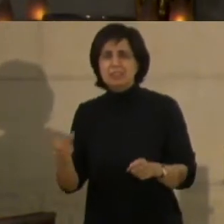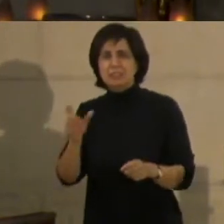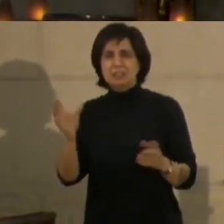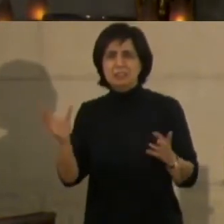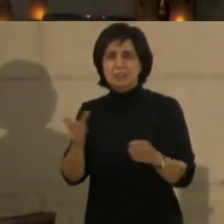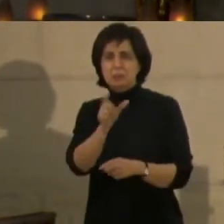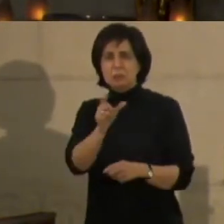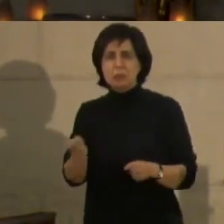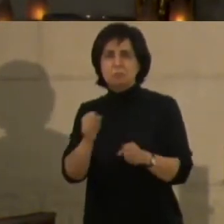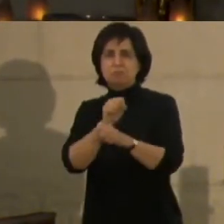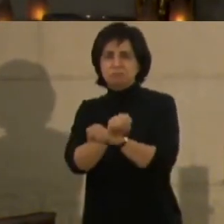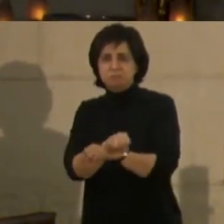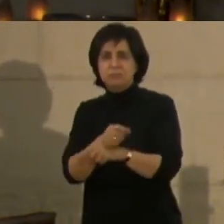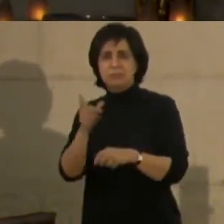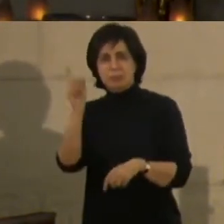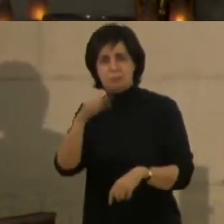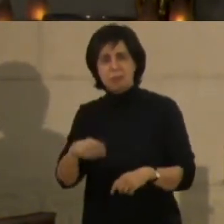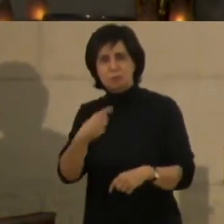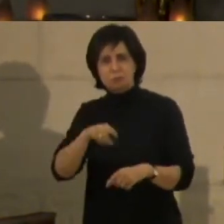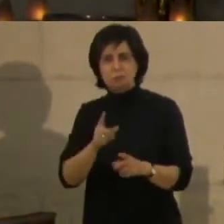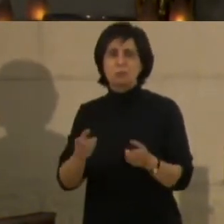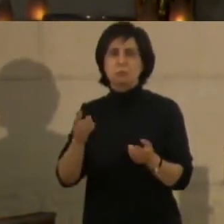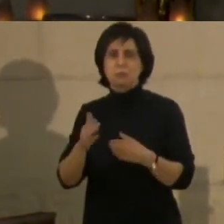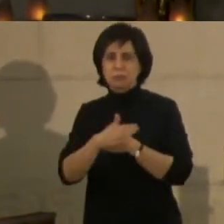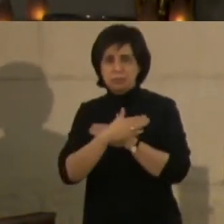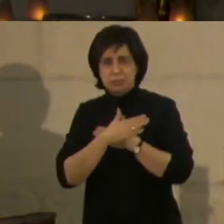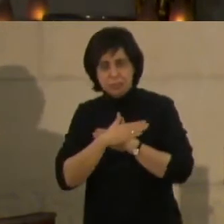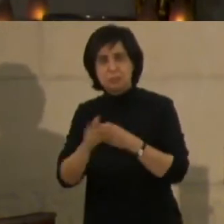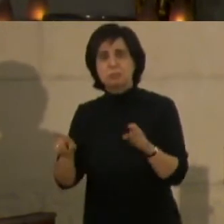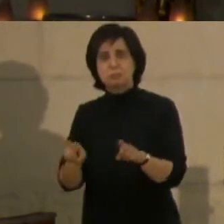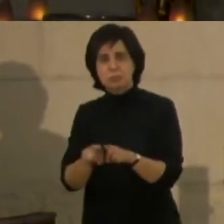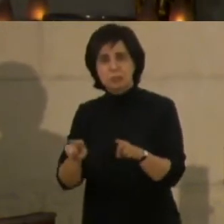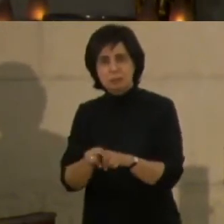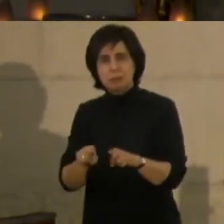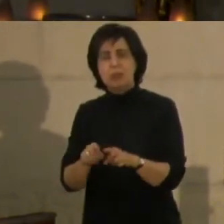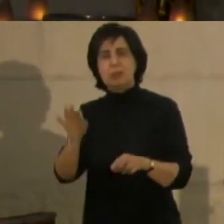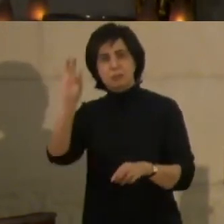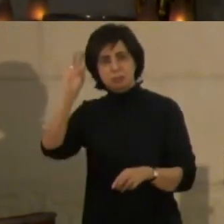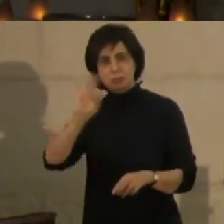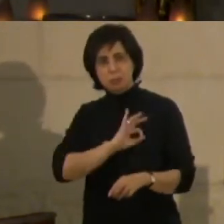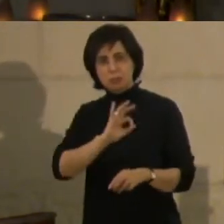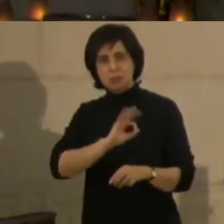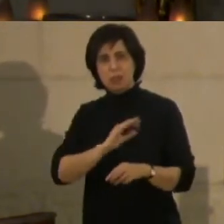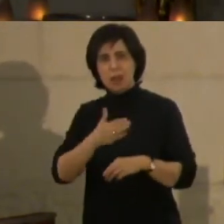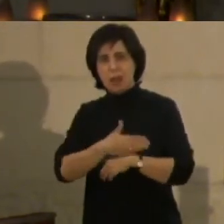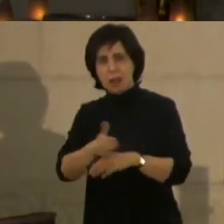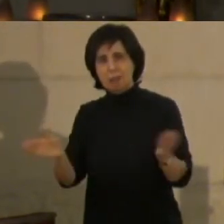prendidos estamos también. Pero queridos hermanos, el Señor